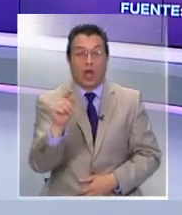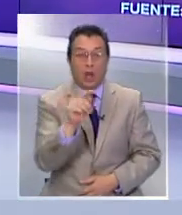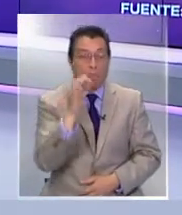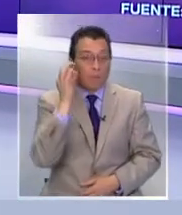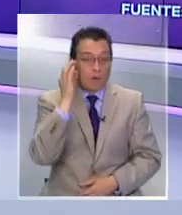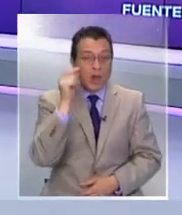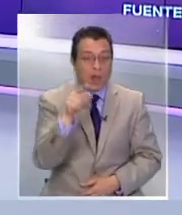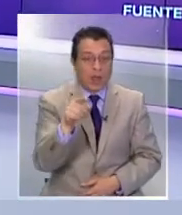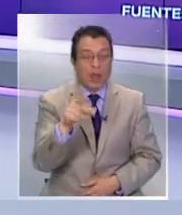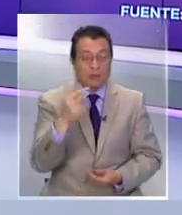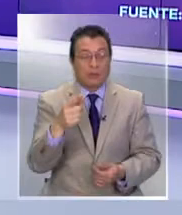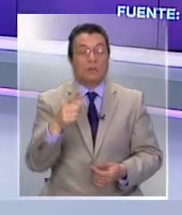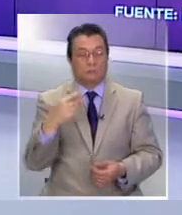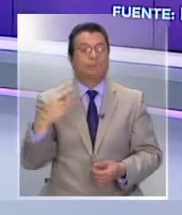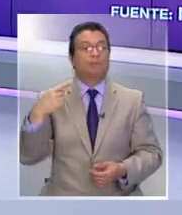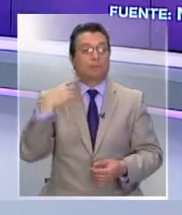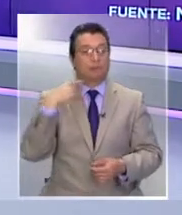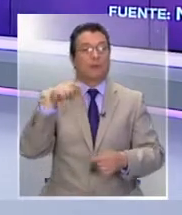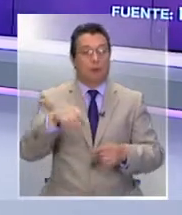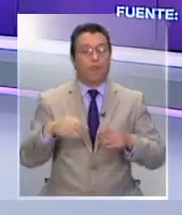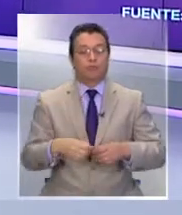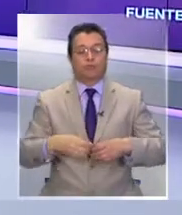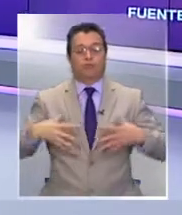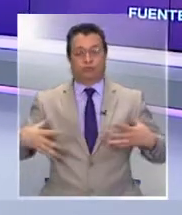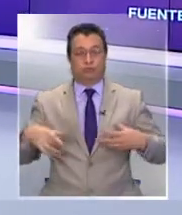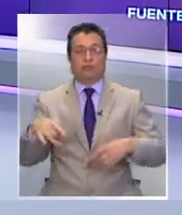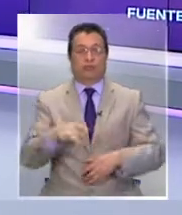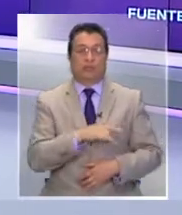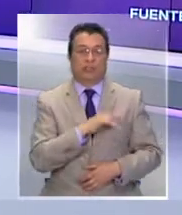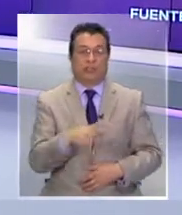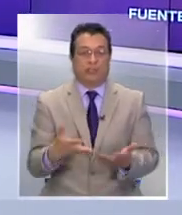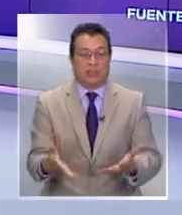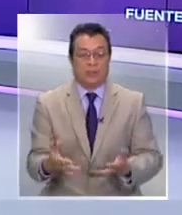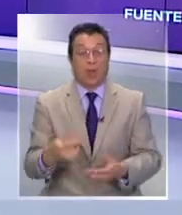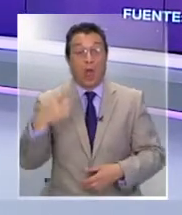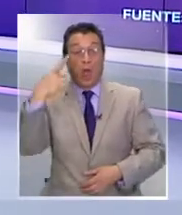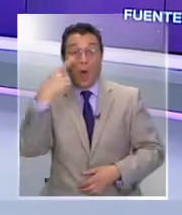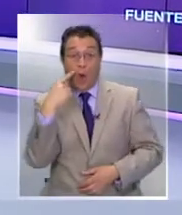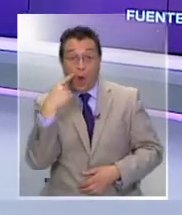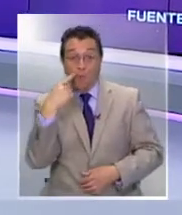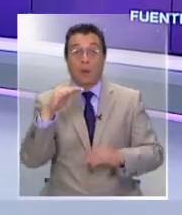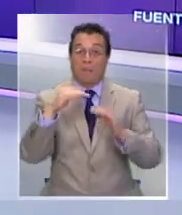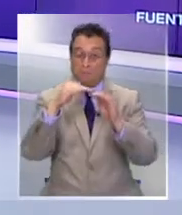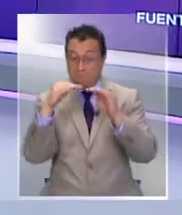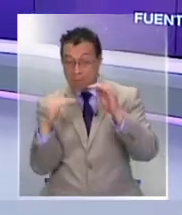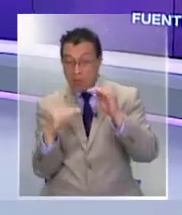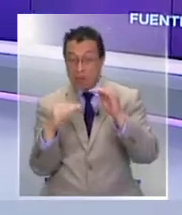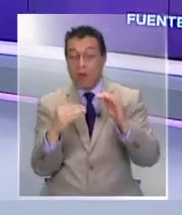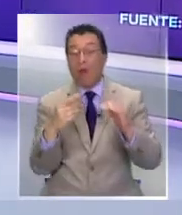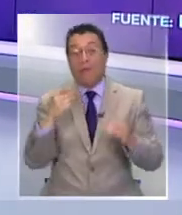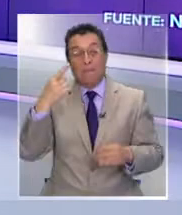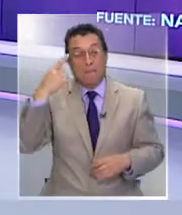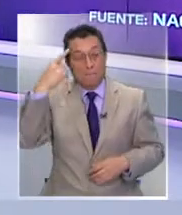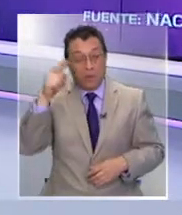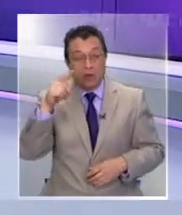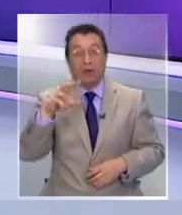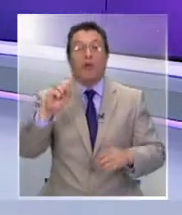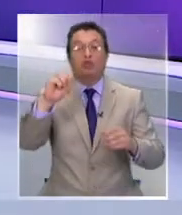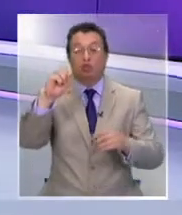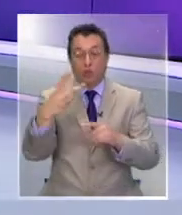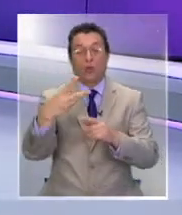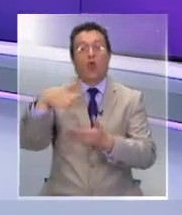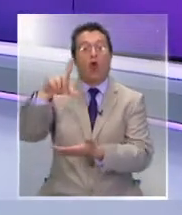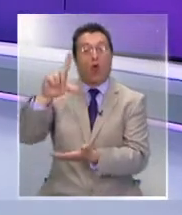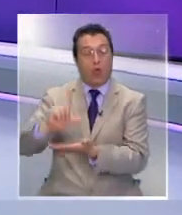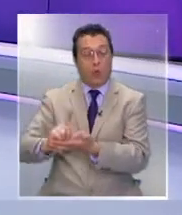se sufren esta condición en el país y aunque los hombres están por debajo de esta cifra ocupan el segundo lugar